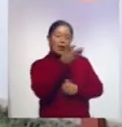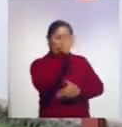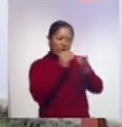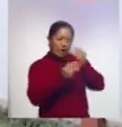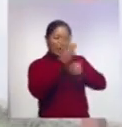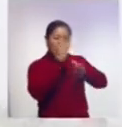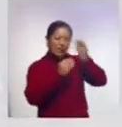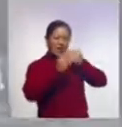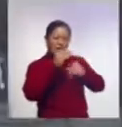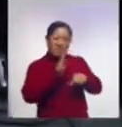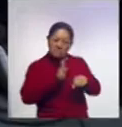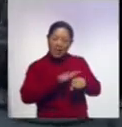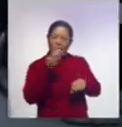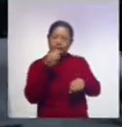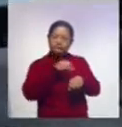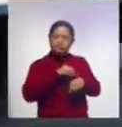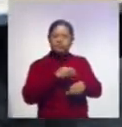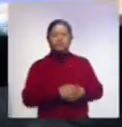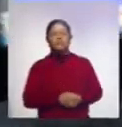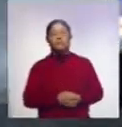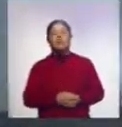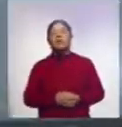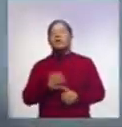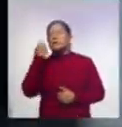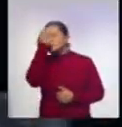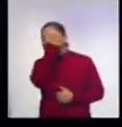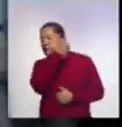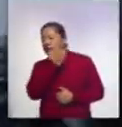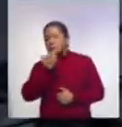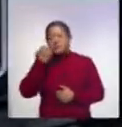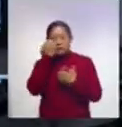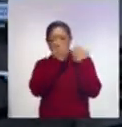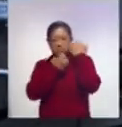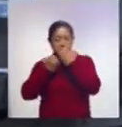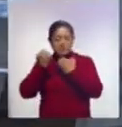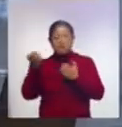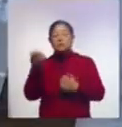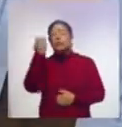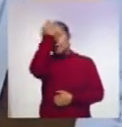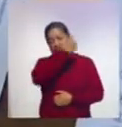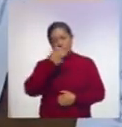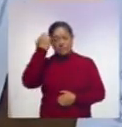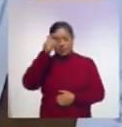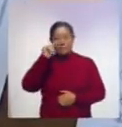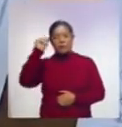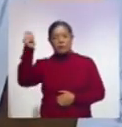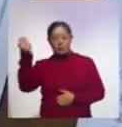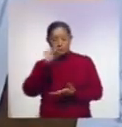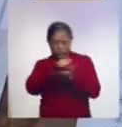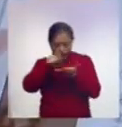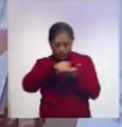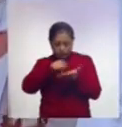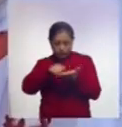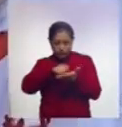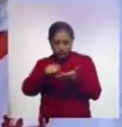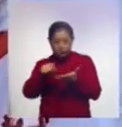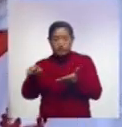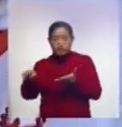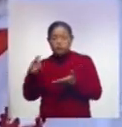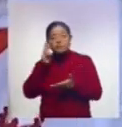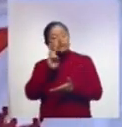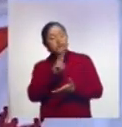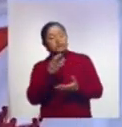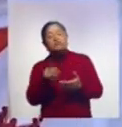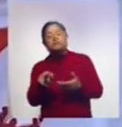capacitación adicional. La evaluación se realiza mediante un examen teórico-práctico basado en los contenidos de las especialidades o